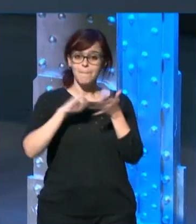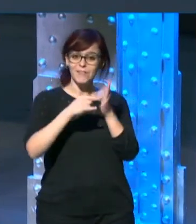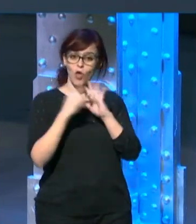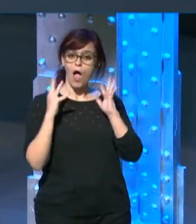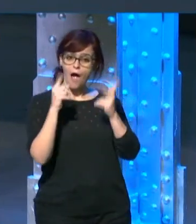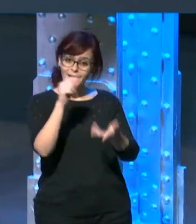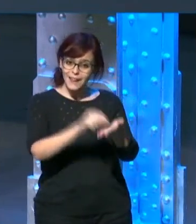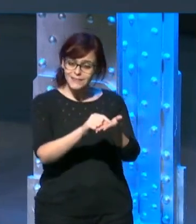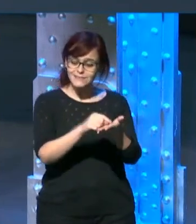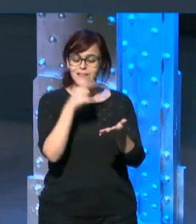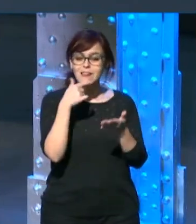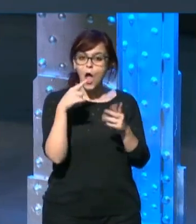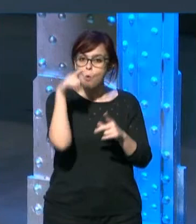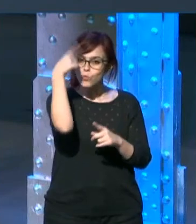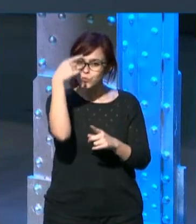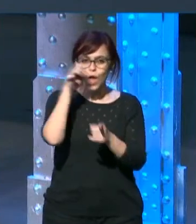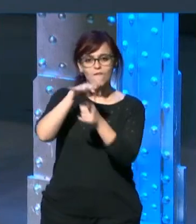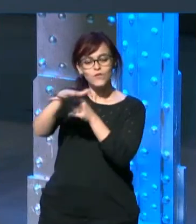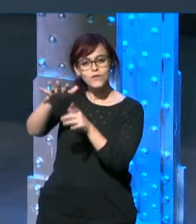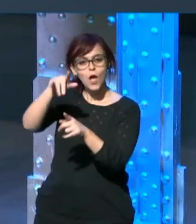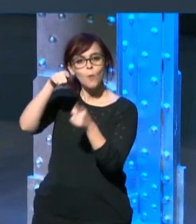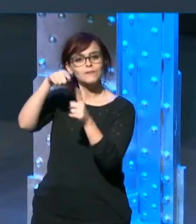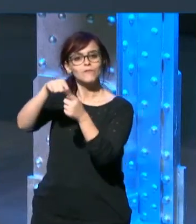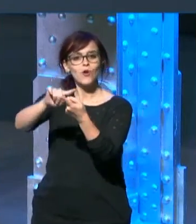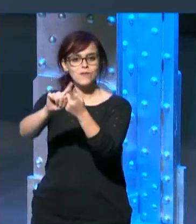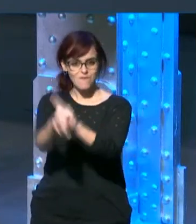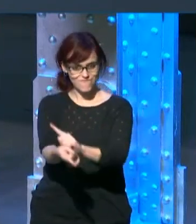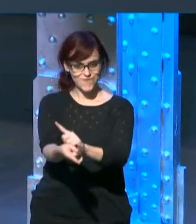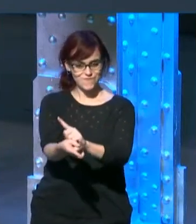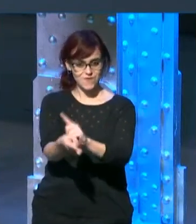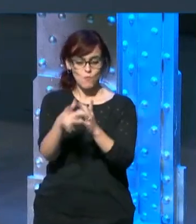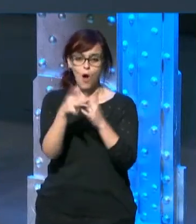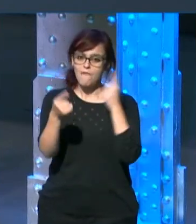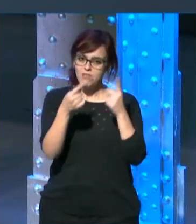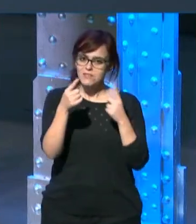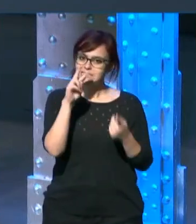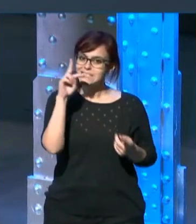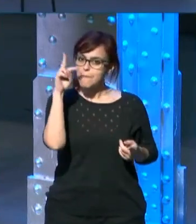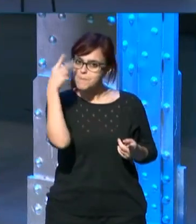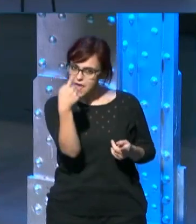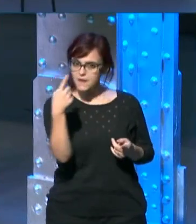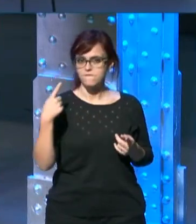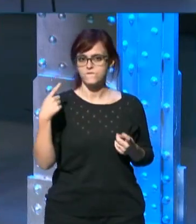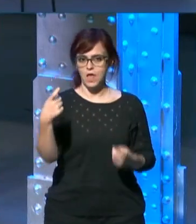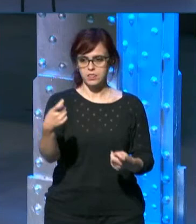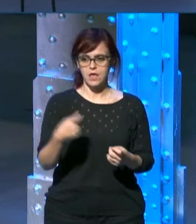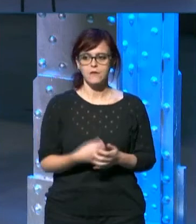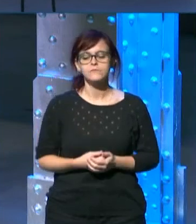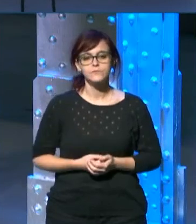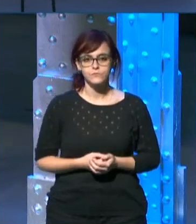cambio cultural, que es una de las cosas que en algunas organizaciones es necesario introducir.